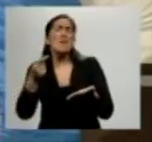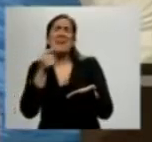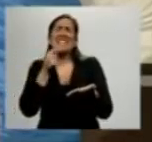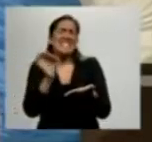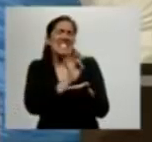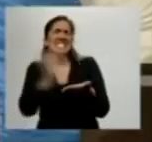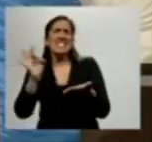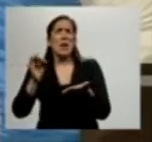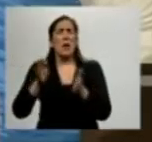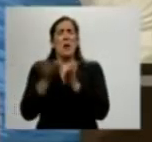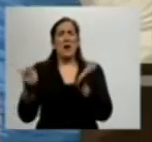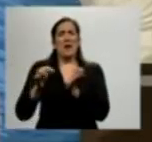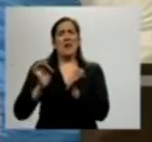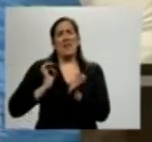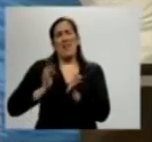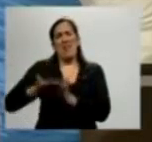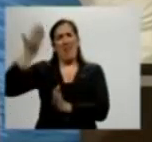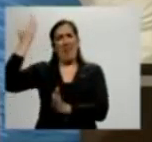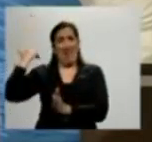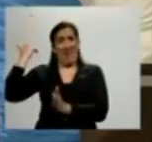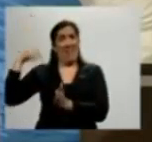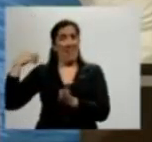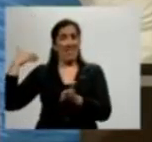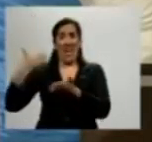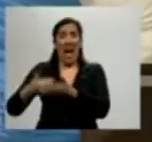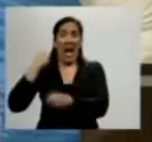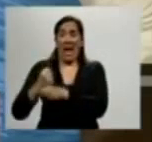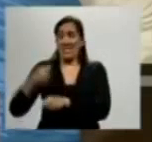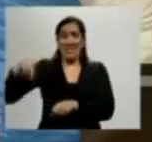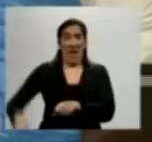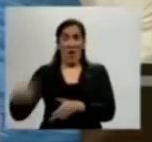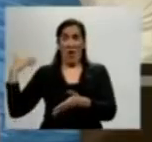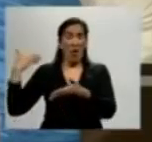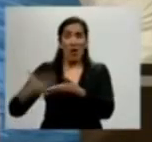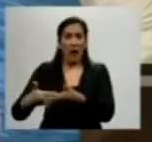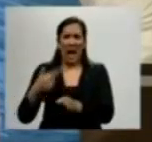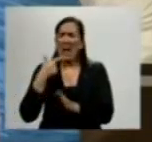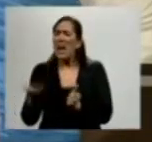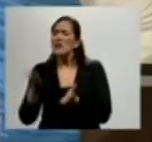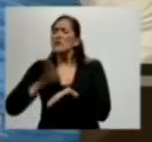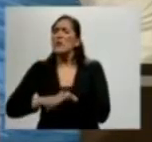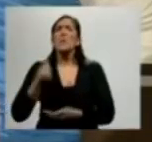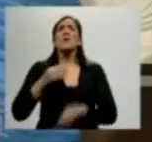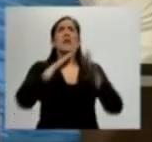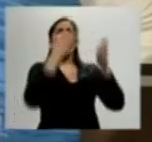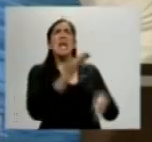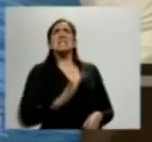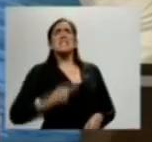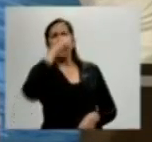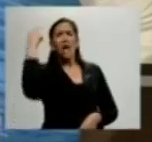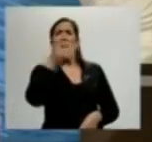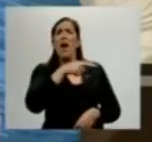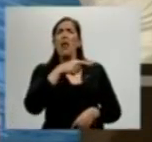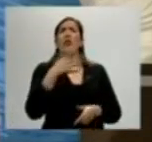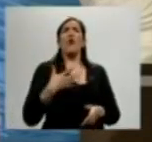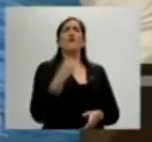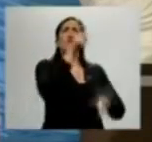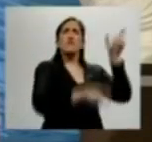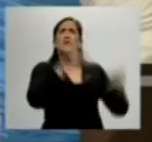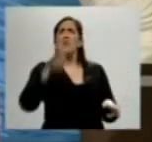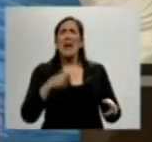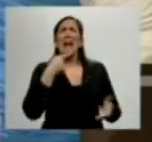el Código Civil que estaba vigente hasta ahora sobre la responsabilidad del Estado y sus funcionarios.